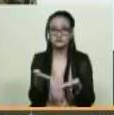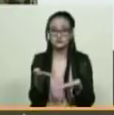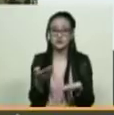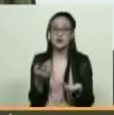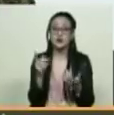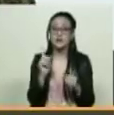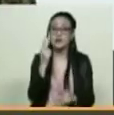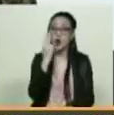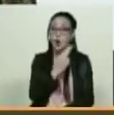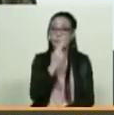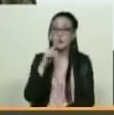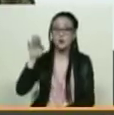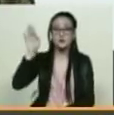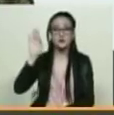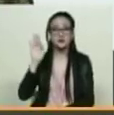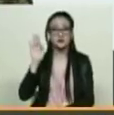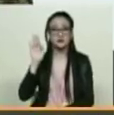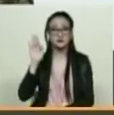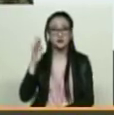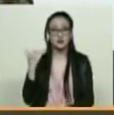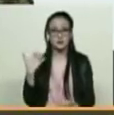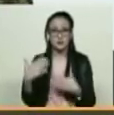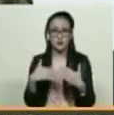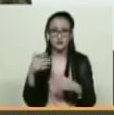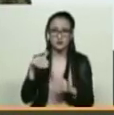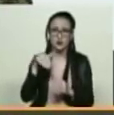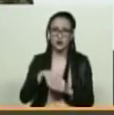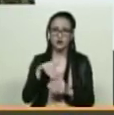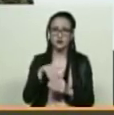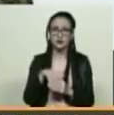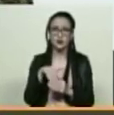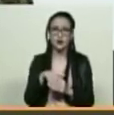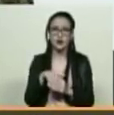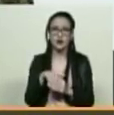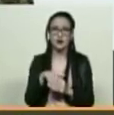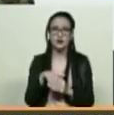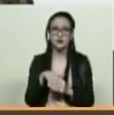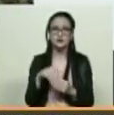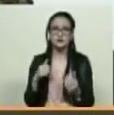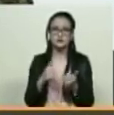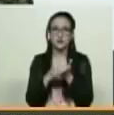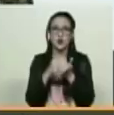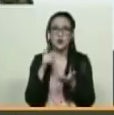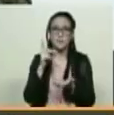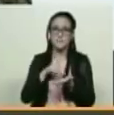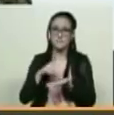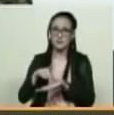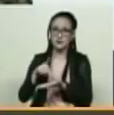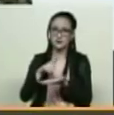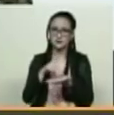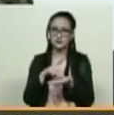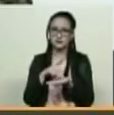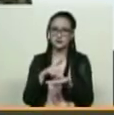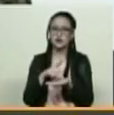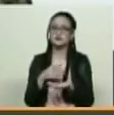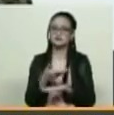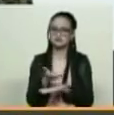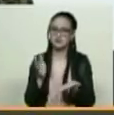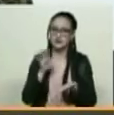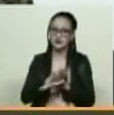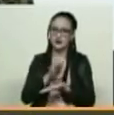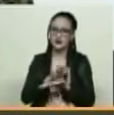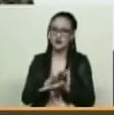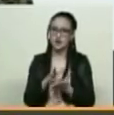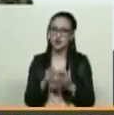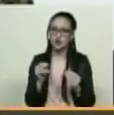el país para que este proceso electoral contribuya con la participación y la tranquilidad de